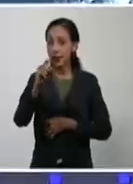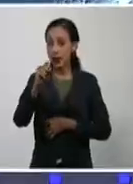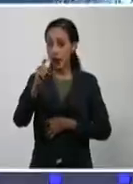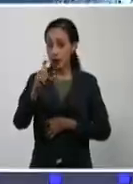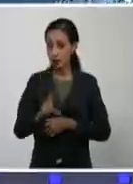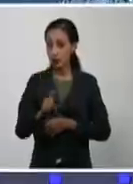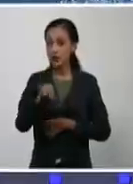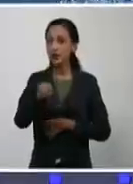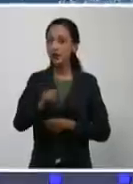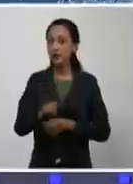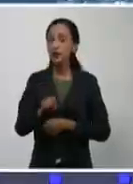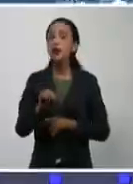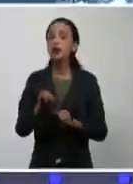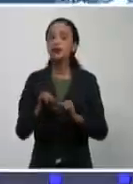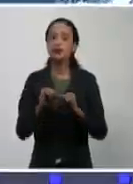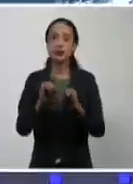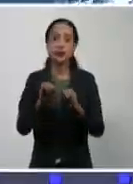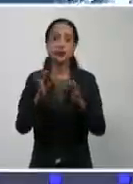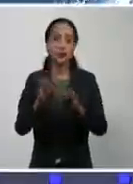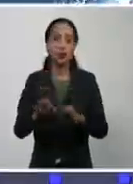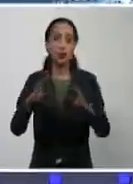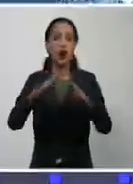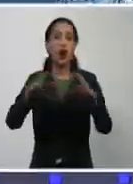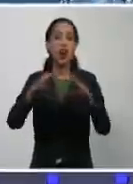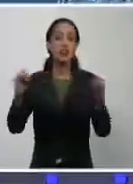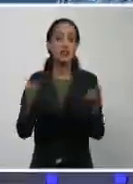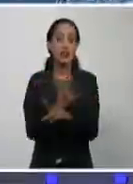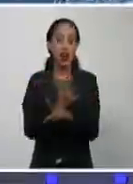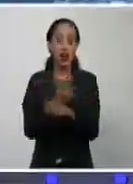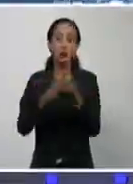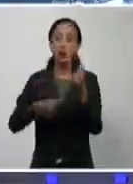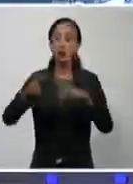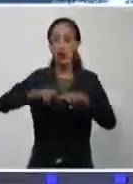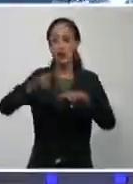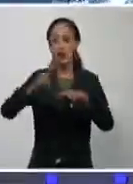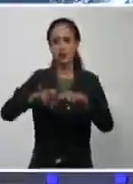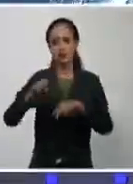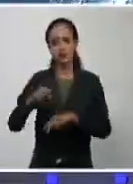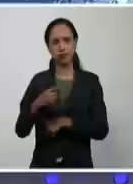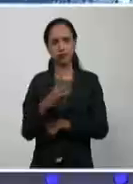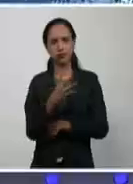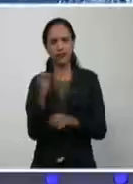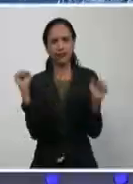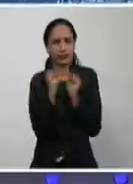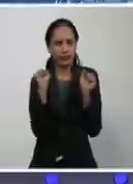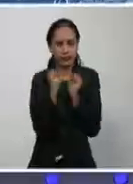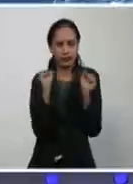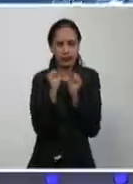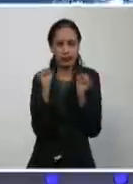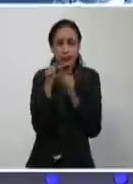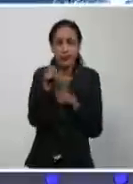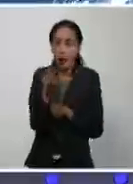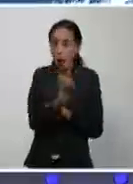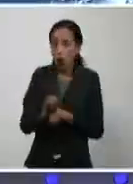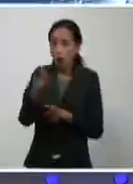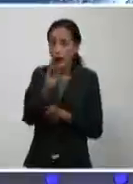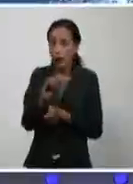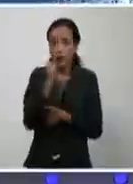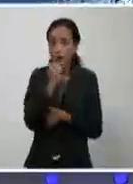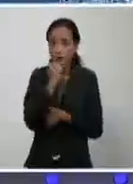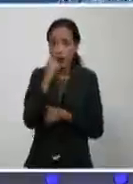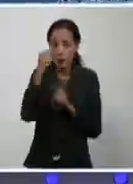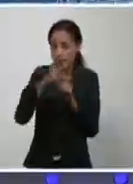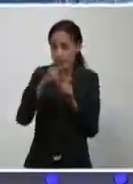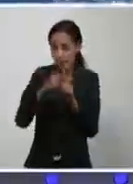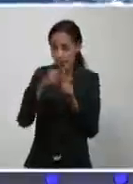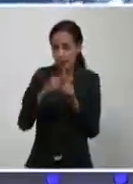en la estación meteorológica de Casablanca, en La Habana, y la madrugada fue muy fría hacia zonas del interior, con el valor más bajo de temperatura